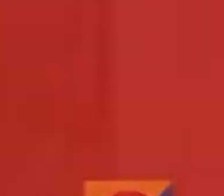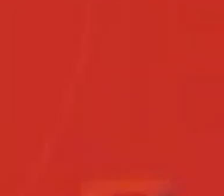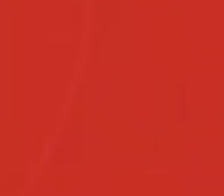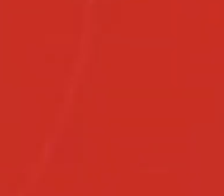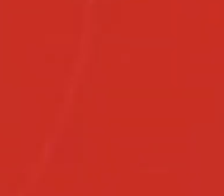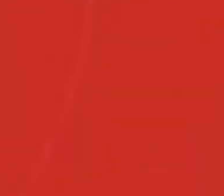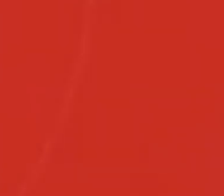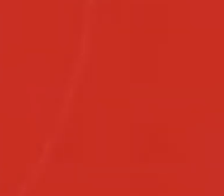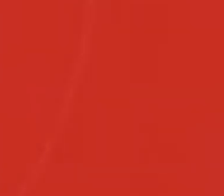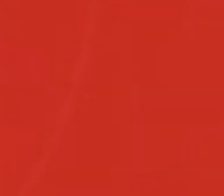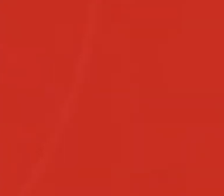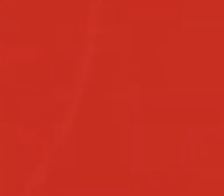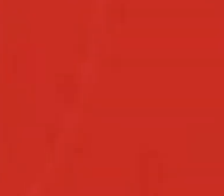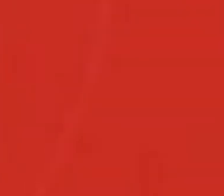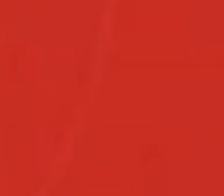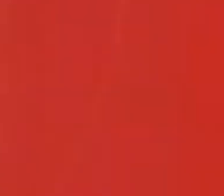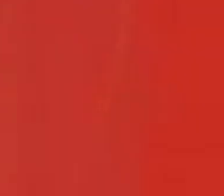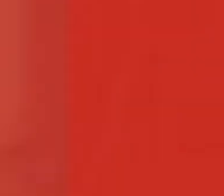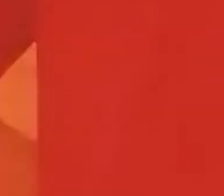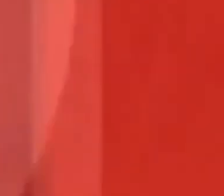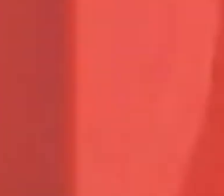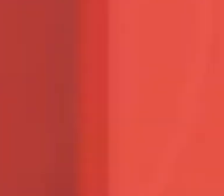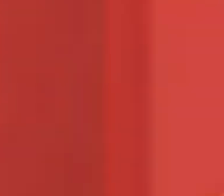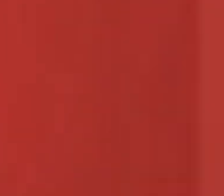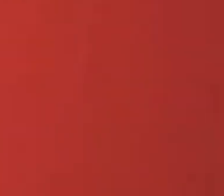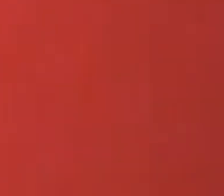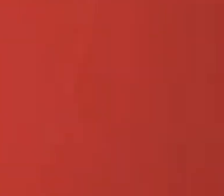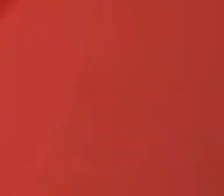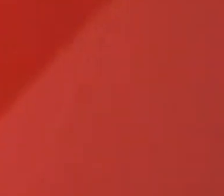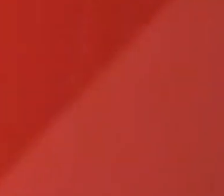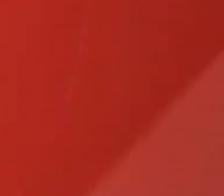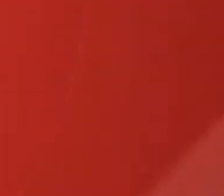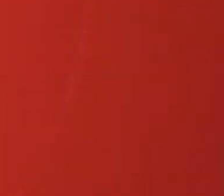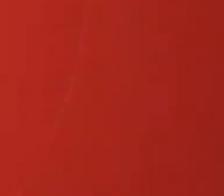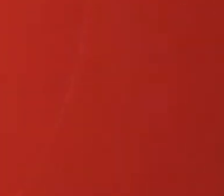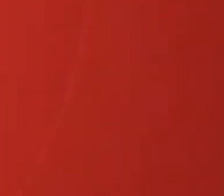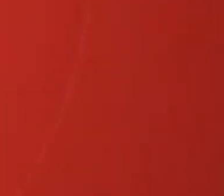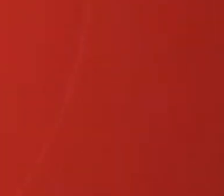RTVC Noticias del Mediodía.